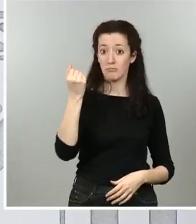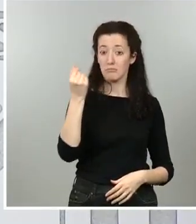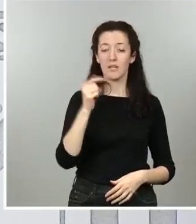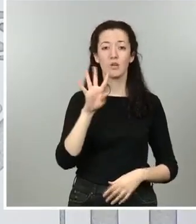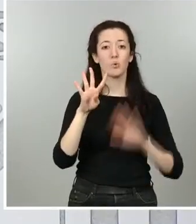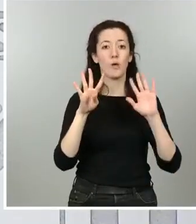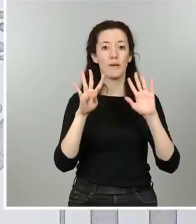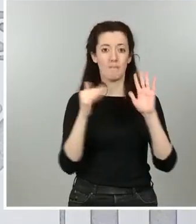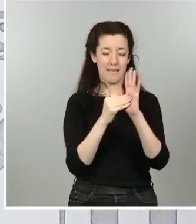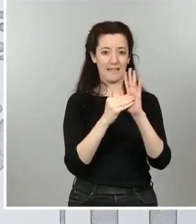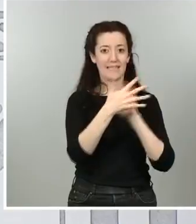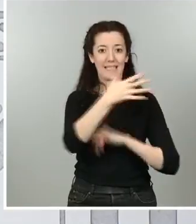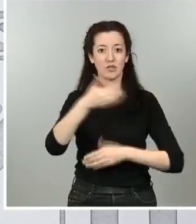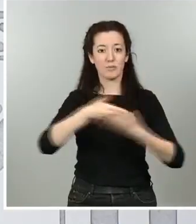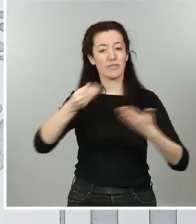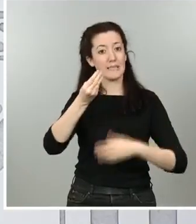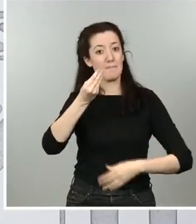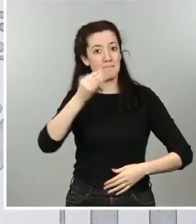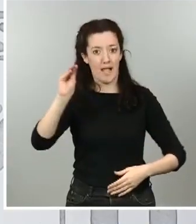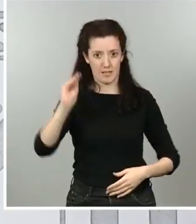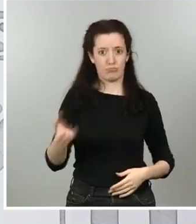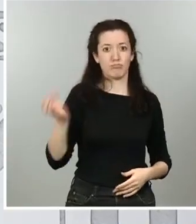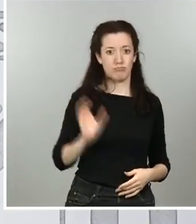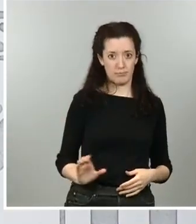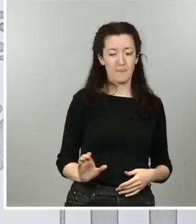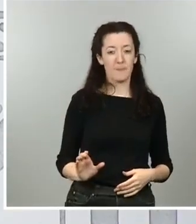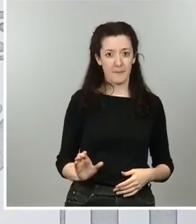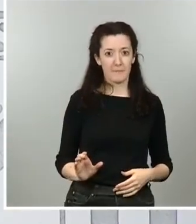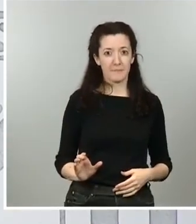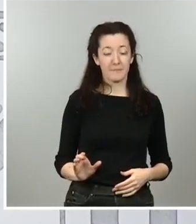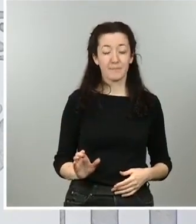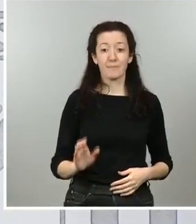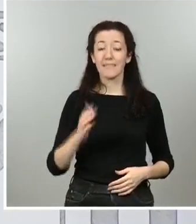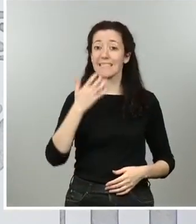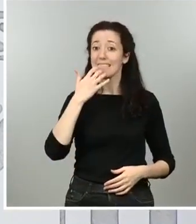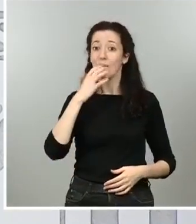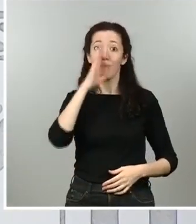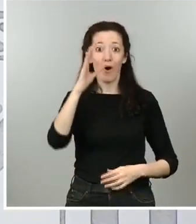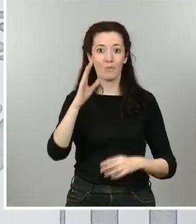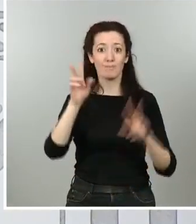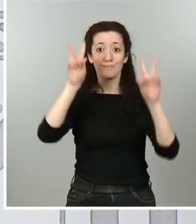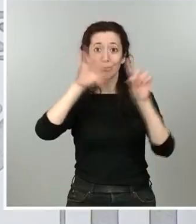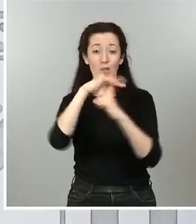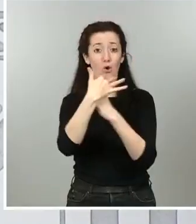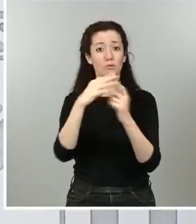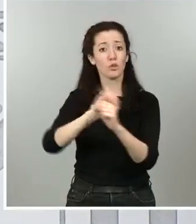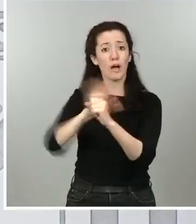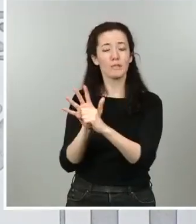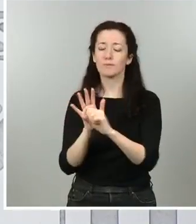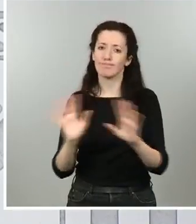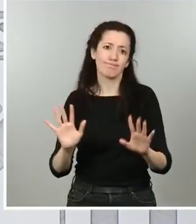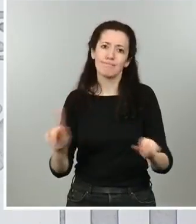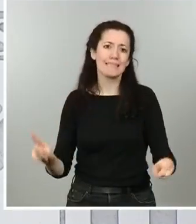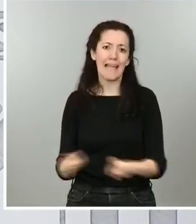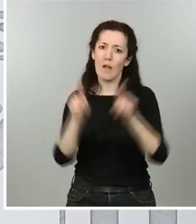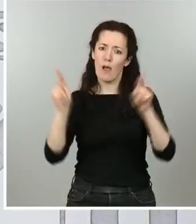más de lo que les correspondería si el sistema de financiación recogiera esta nueva realidad económica tras la irrupción del